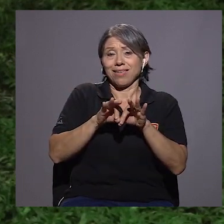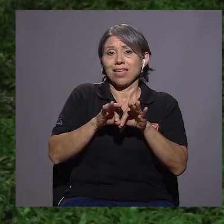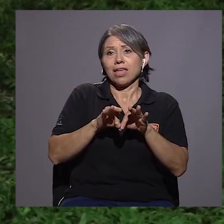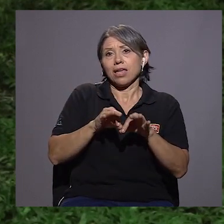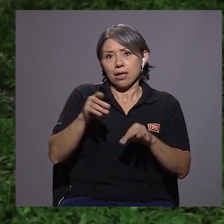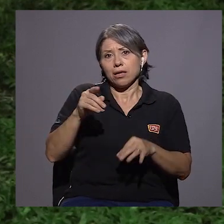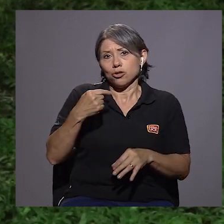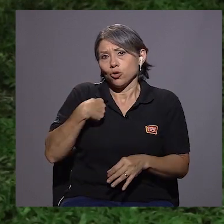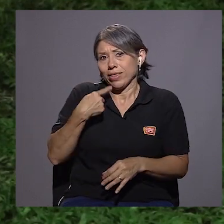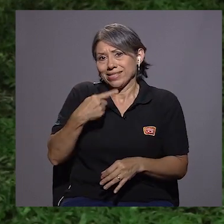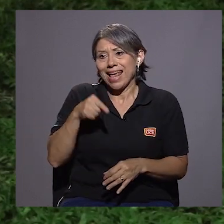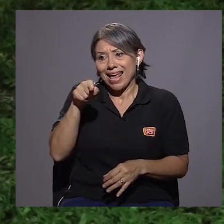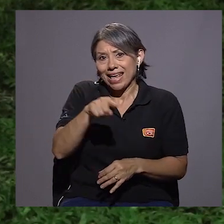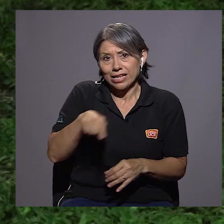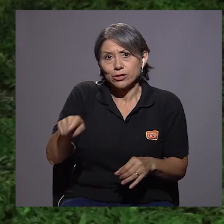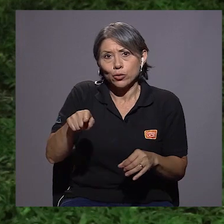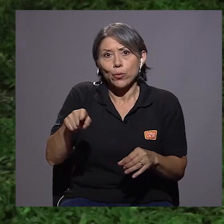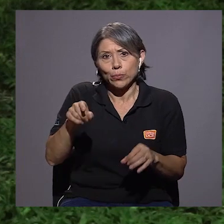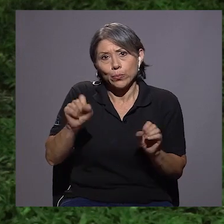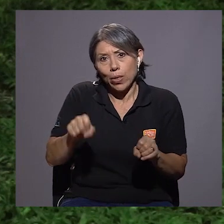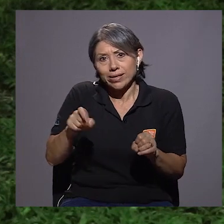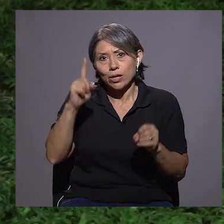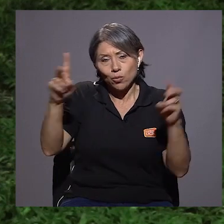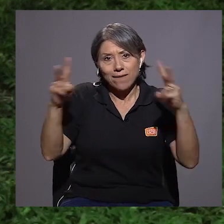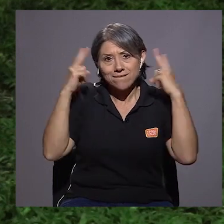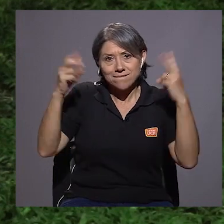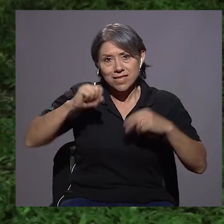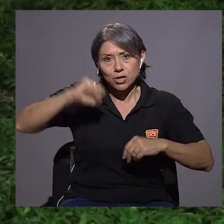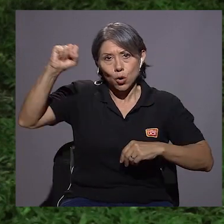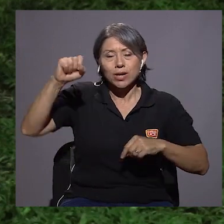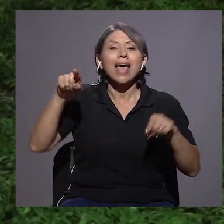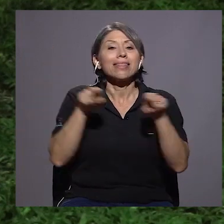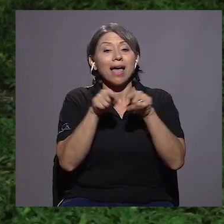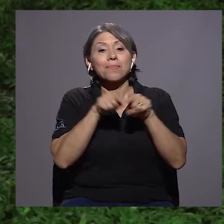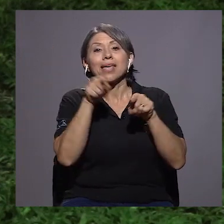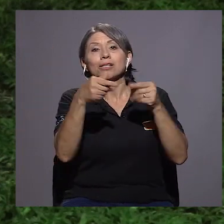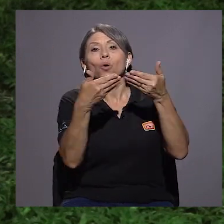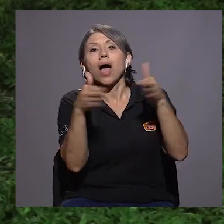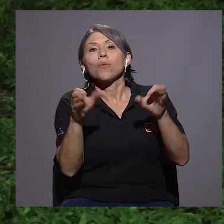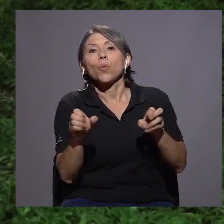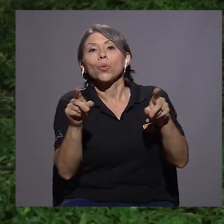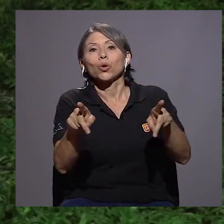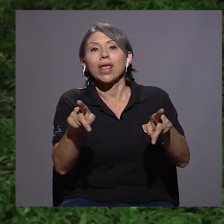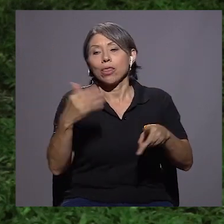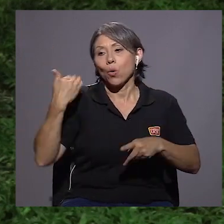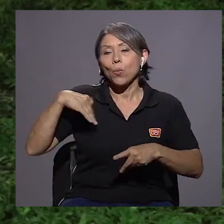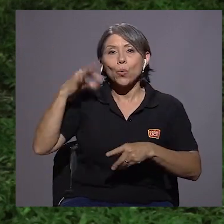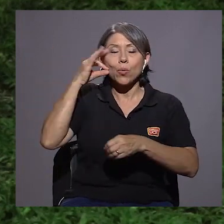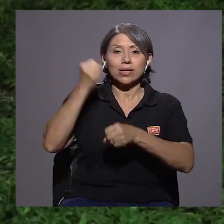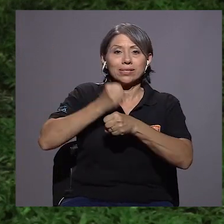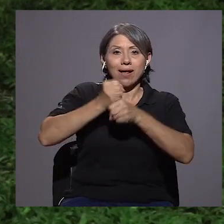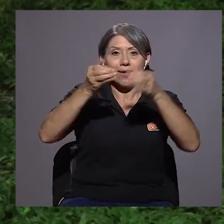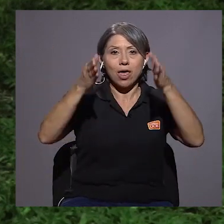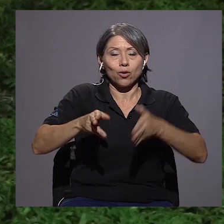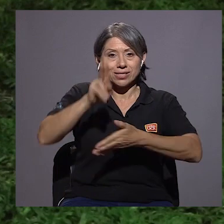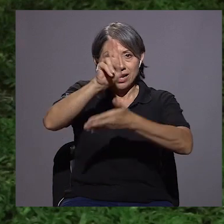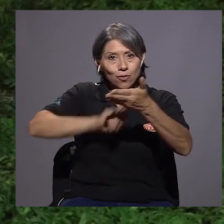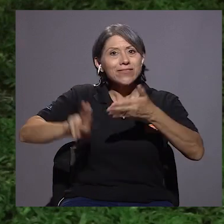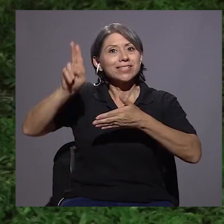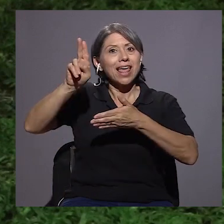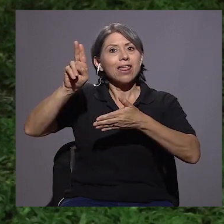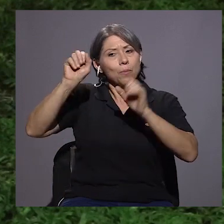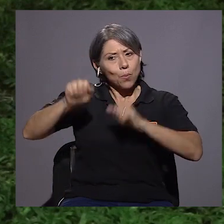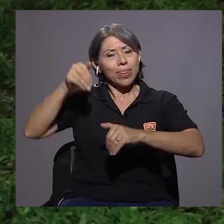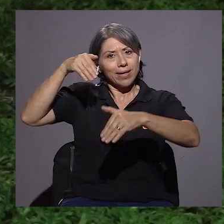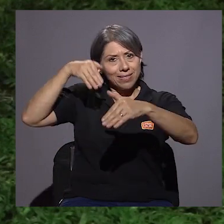sí podemos considerar eso como una victoria, es que abre la puerta para que también sean los trabajadores y las trabajadoras de la universidad